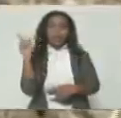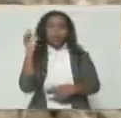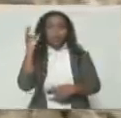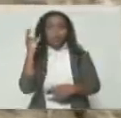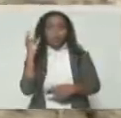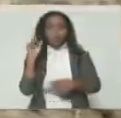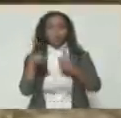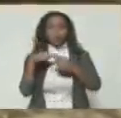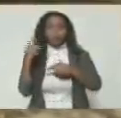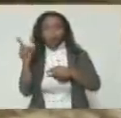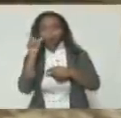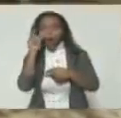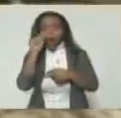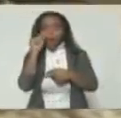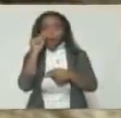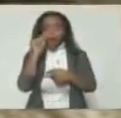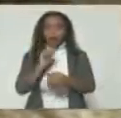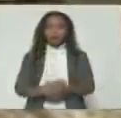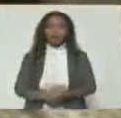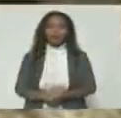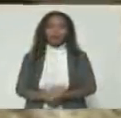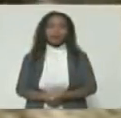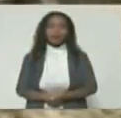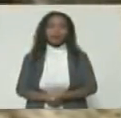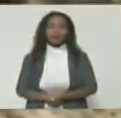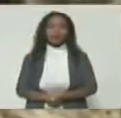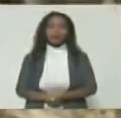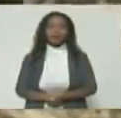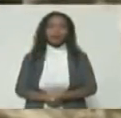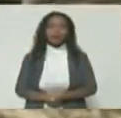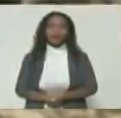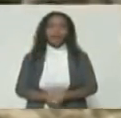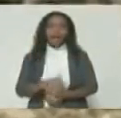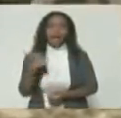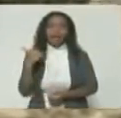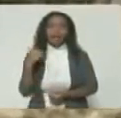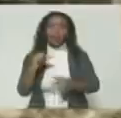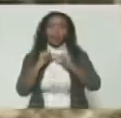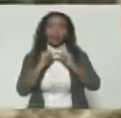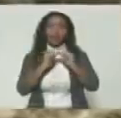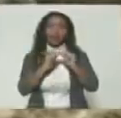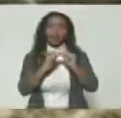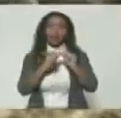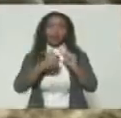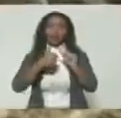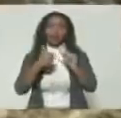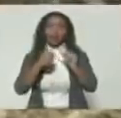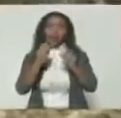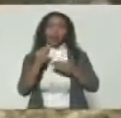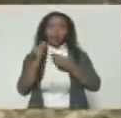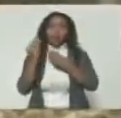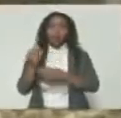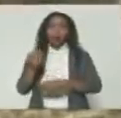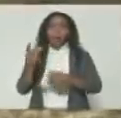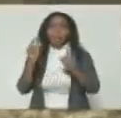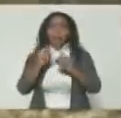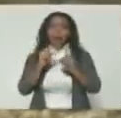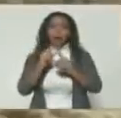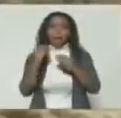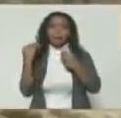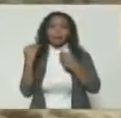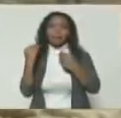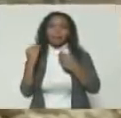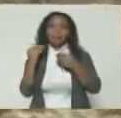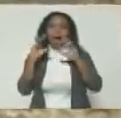camarada y compañero y productor Luis Varela, a quien a continuación le cedo la palabra para que nos